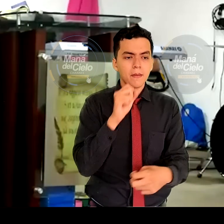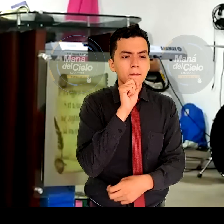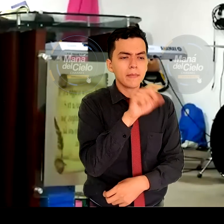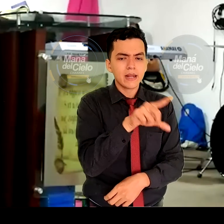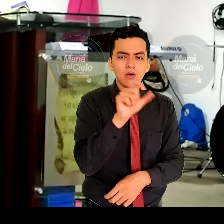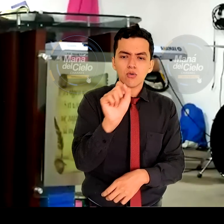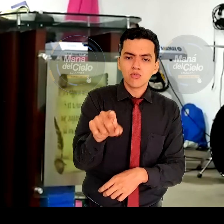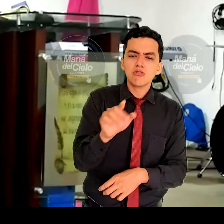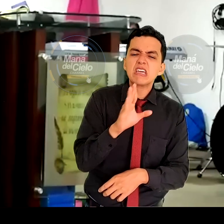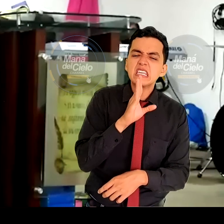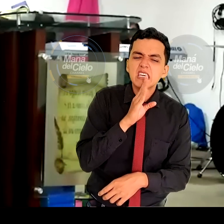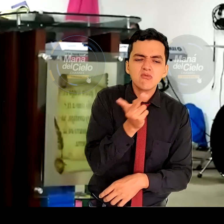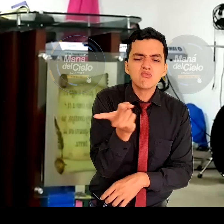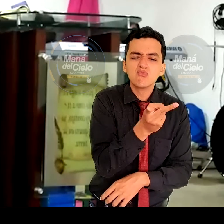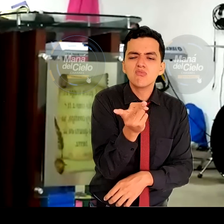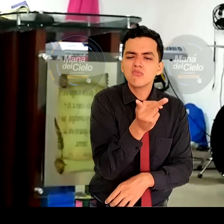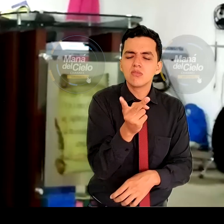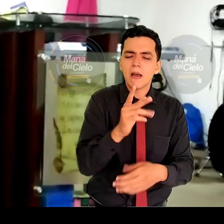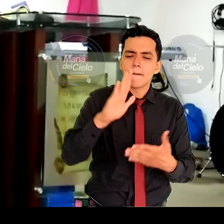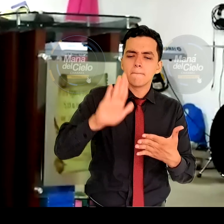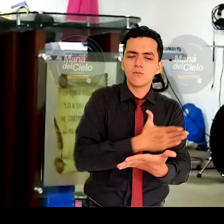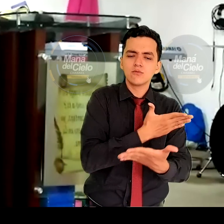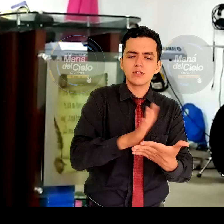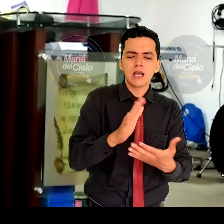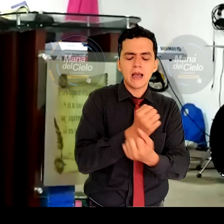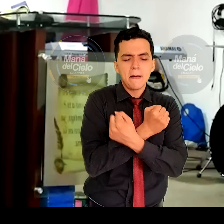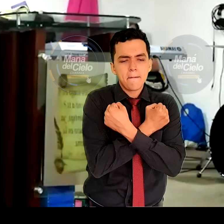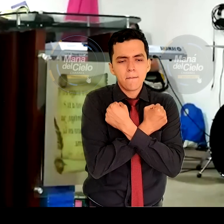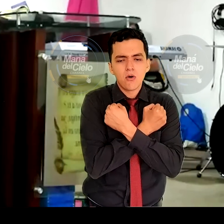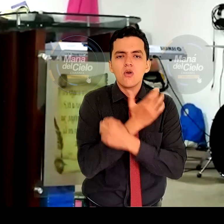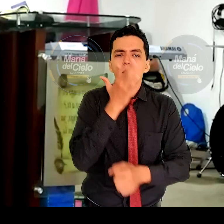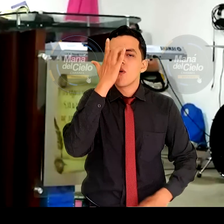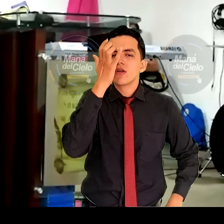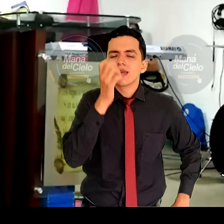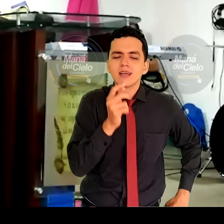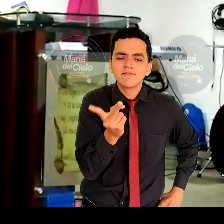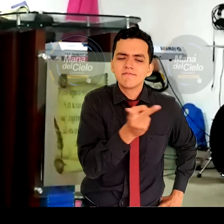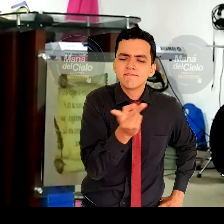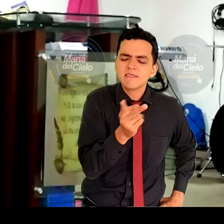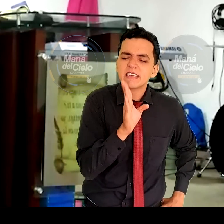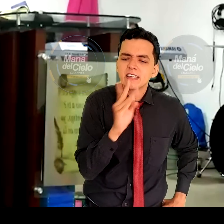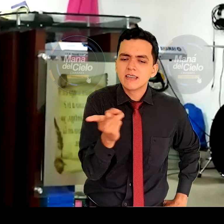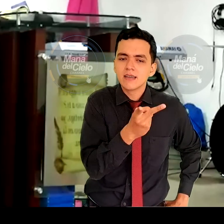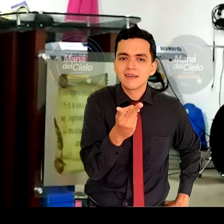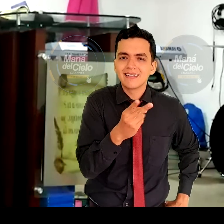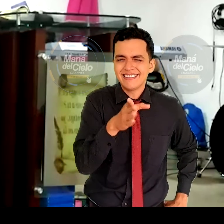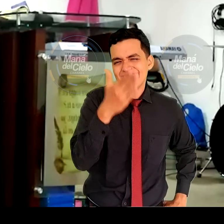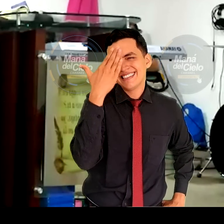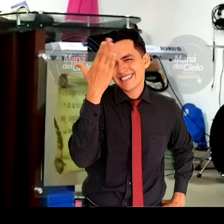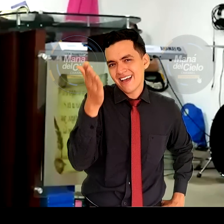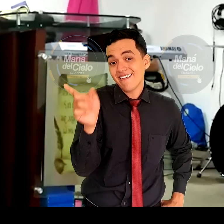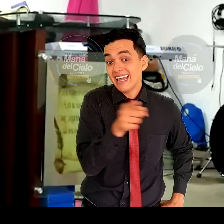en esta casa? Música romántica. Y adolescente que se respete, miente.